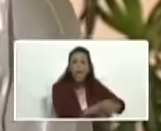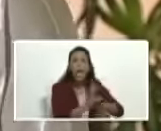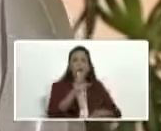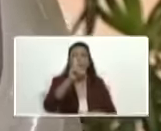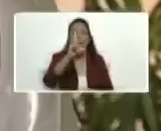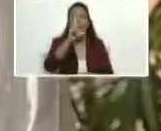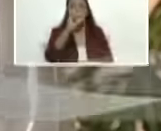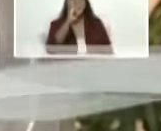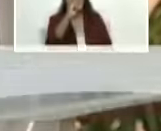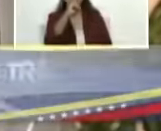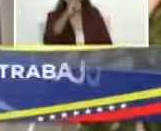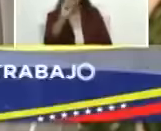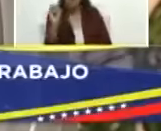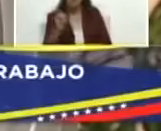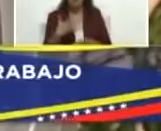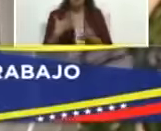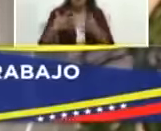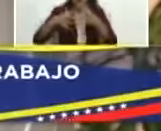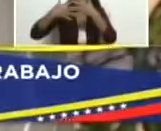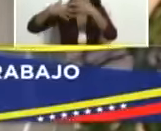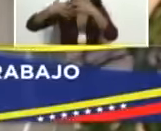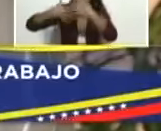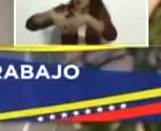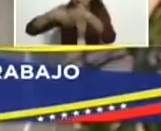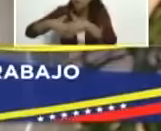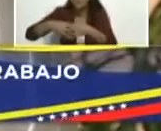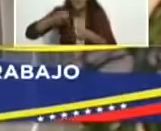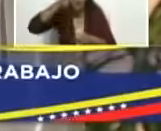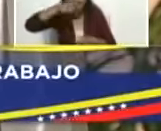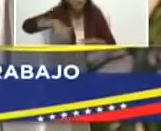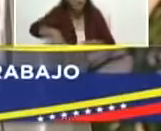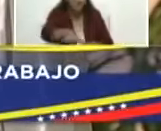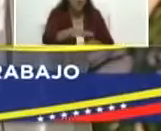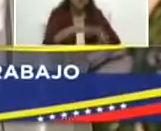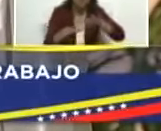otro, las autopartes en el otro, los puertos.